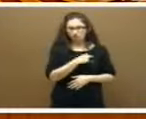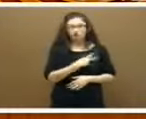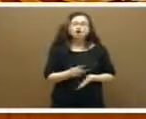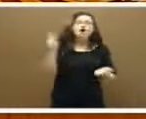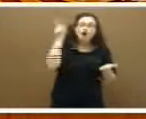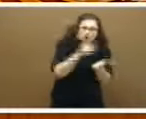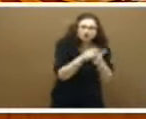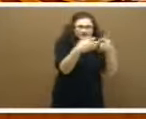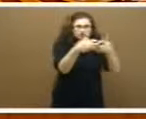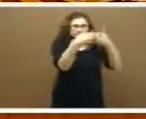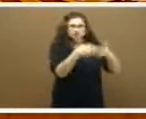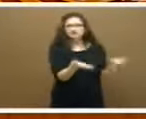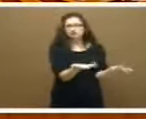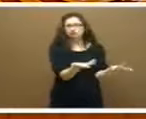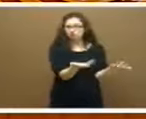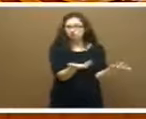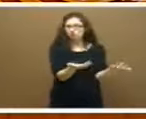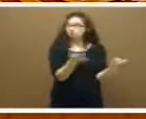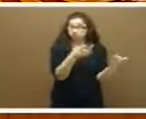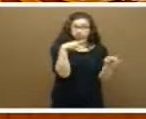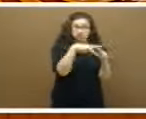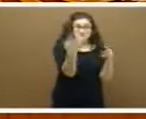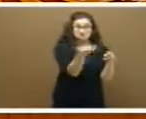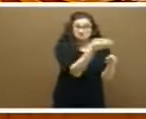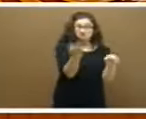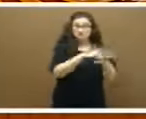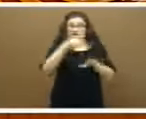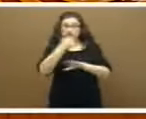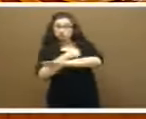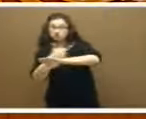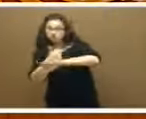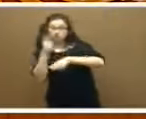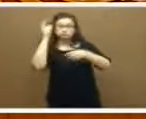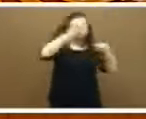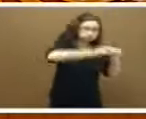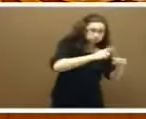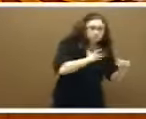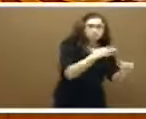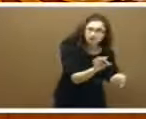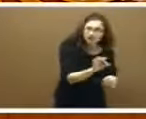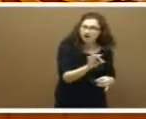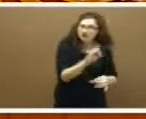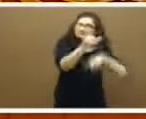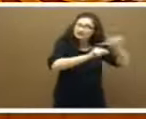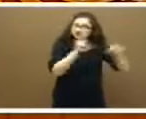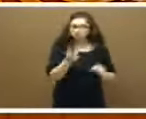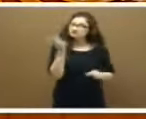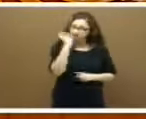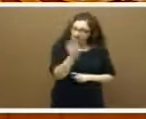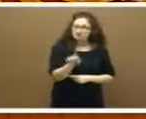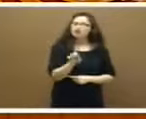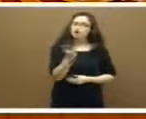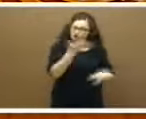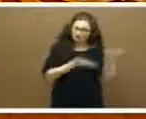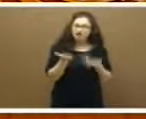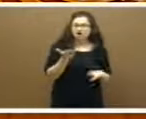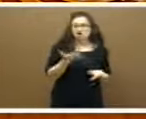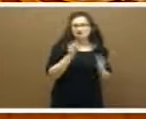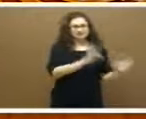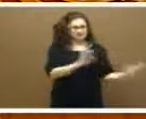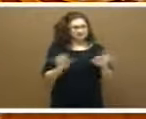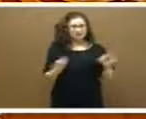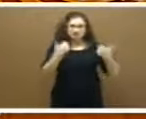perfecta que les permite a los ciudadanos intervenir en sus problemas de salud y colaborar en esas tomas de decisiones y colaborar en la planificación